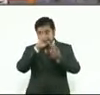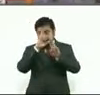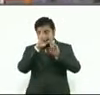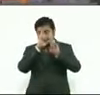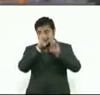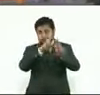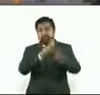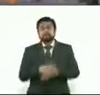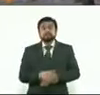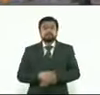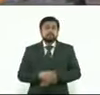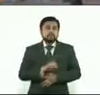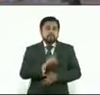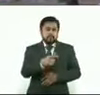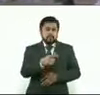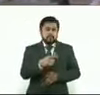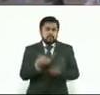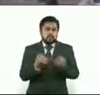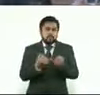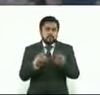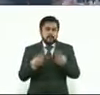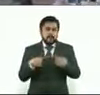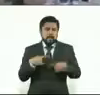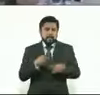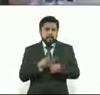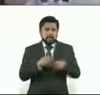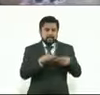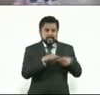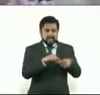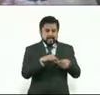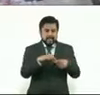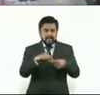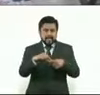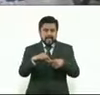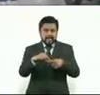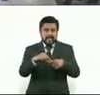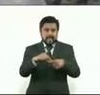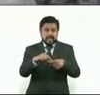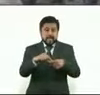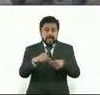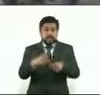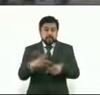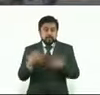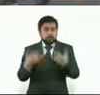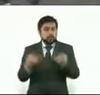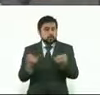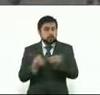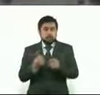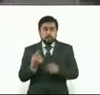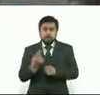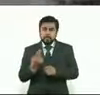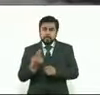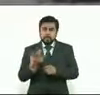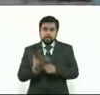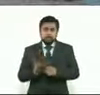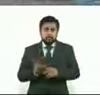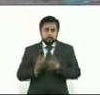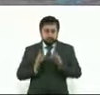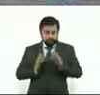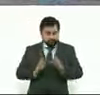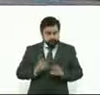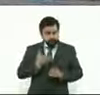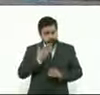también el guía que mencionábamos al principio de la transmisión, que debe tener una condición verdaderamente extraordinaria. Pero, Enrique, ¿qué